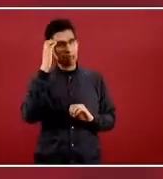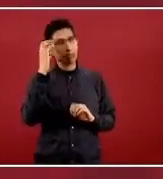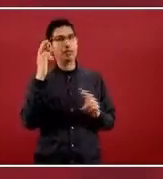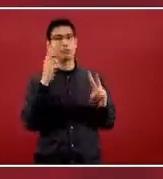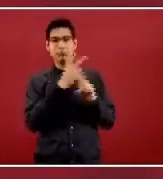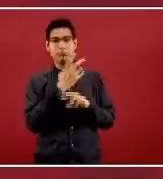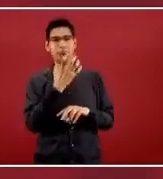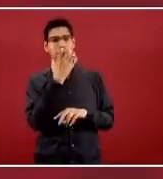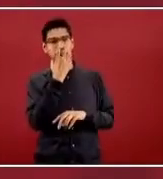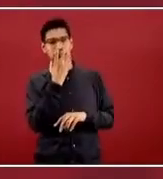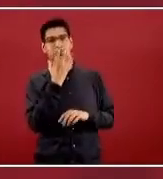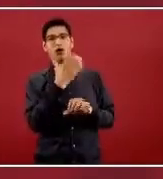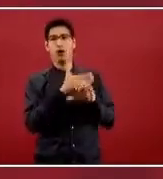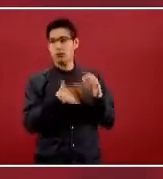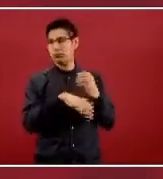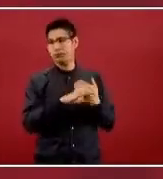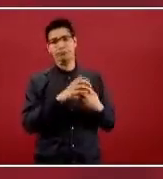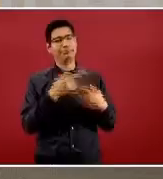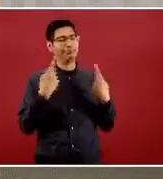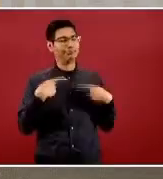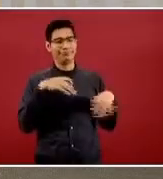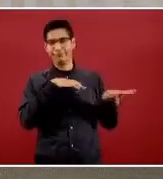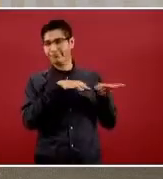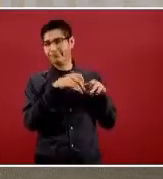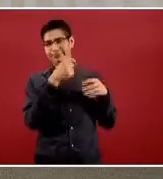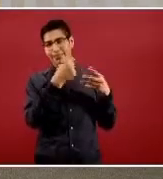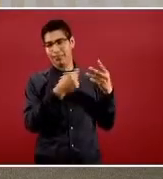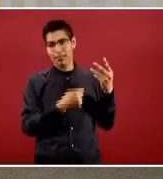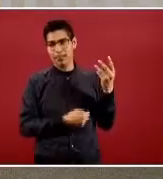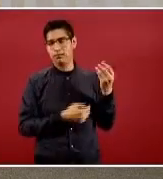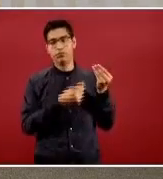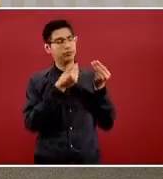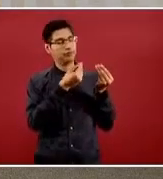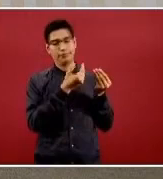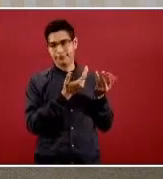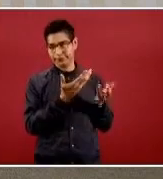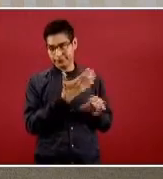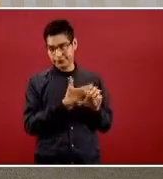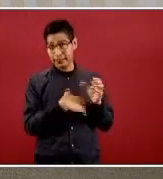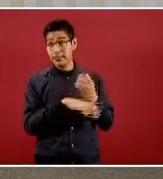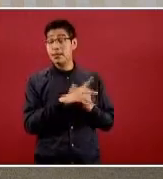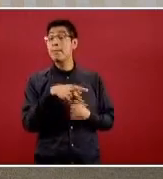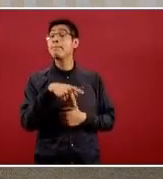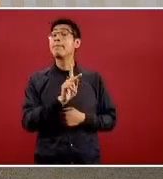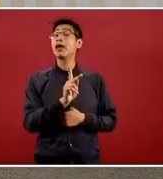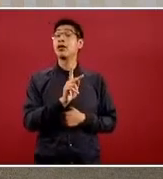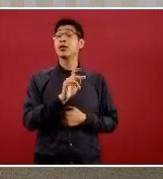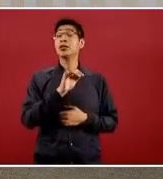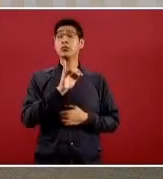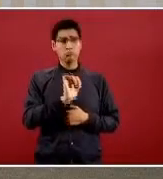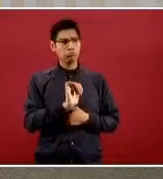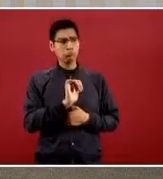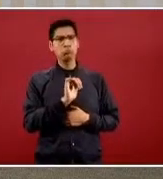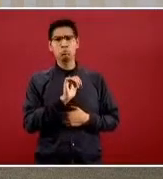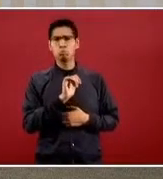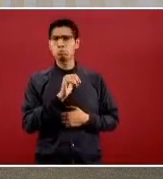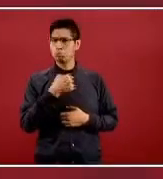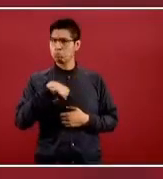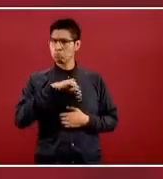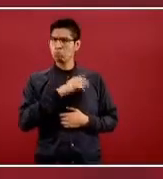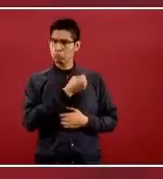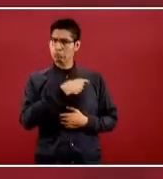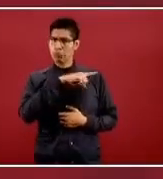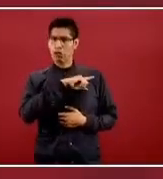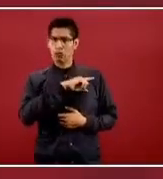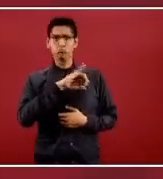personal especializado para atenderlo, etcétera. Esa infraestructura se puede optimizar, se puede hacer más eficiente su